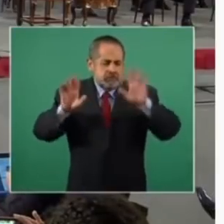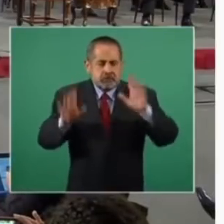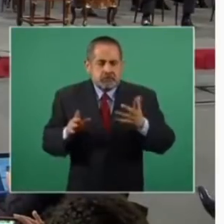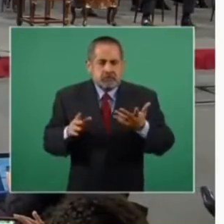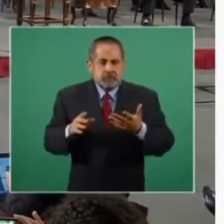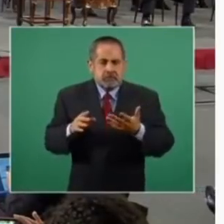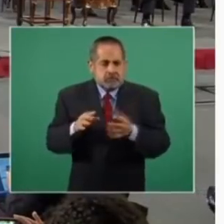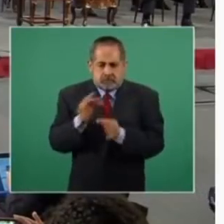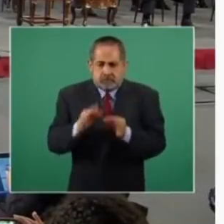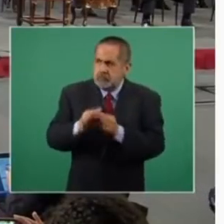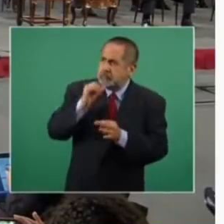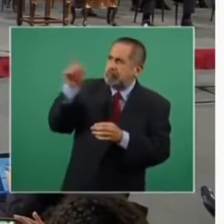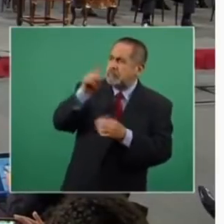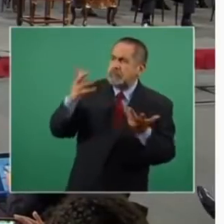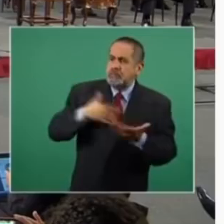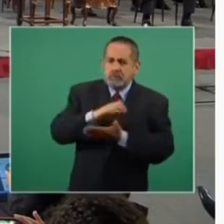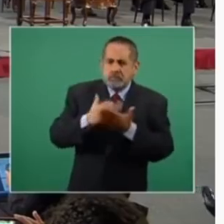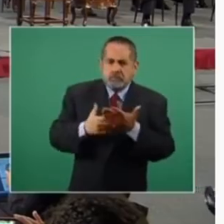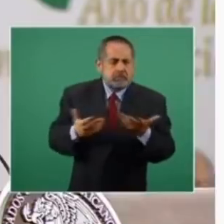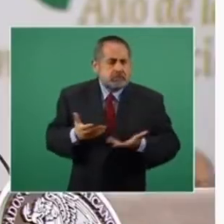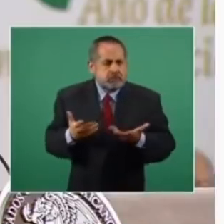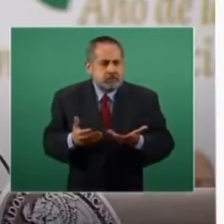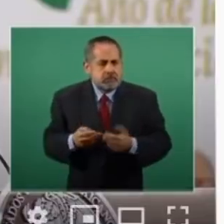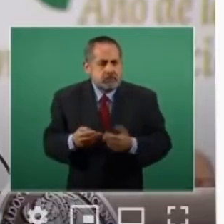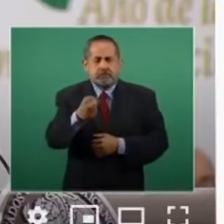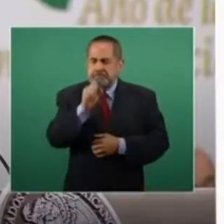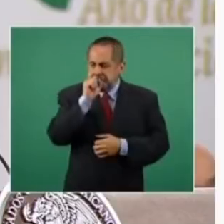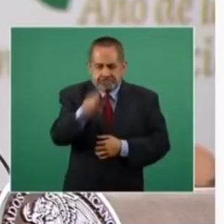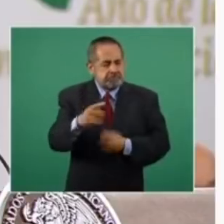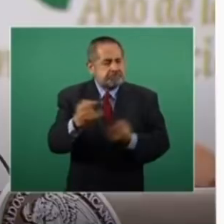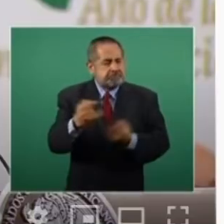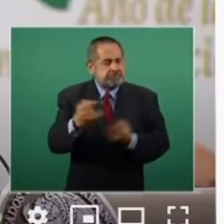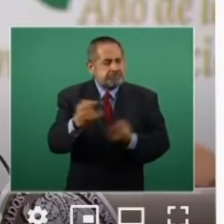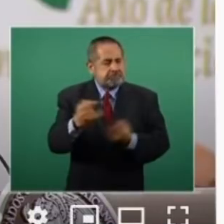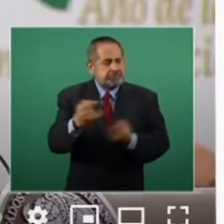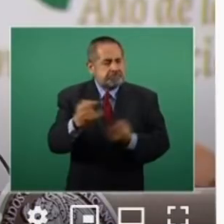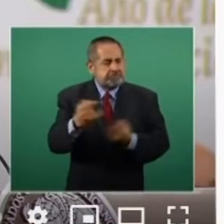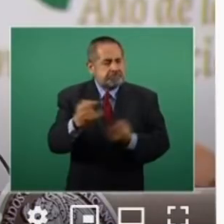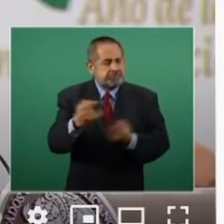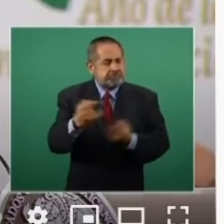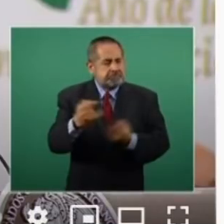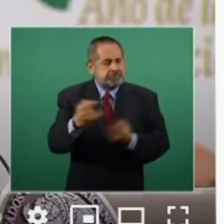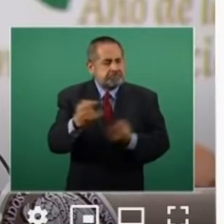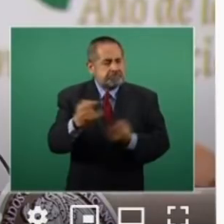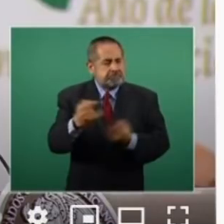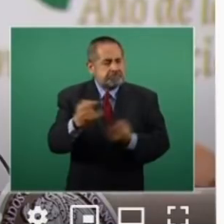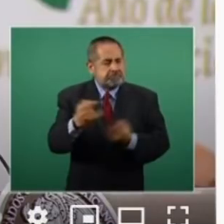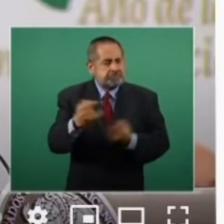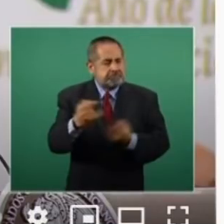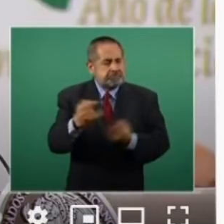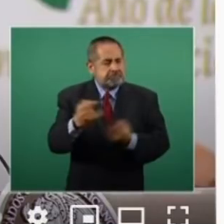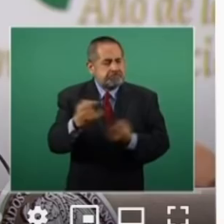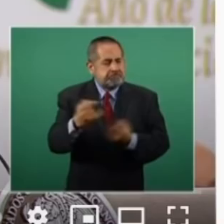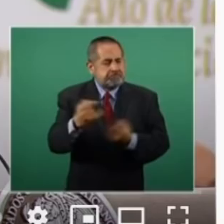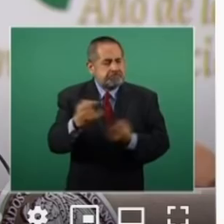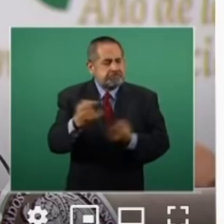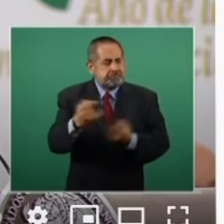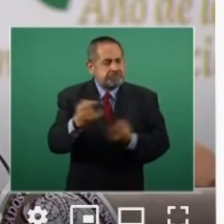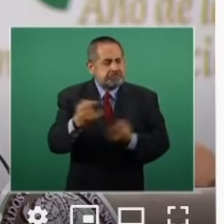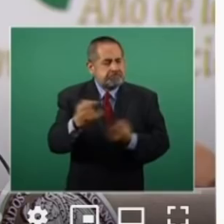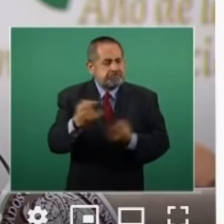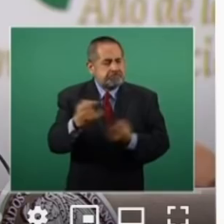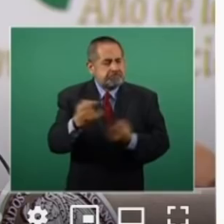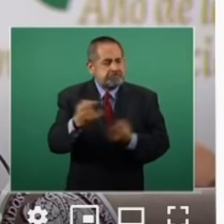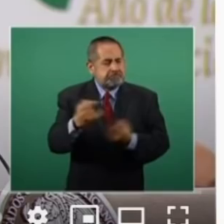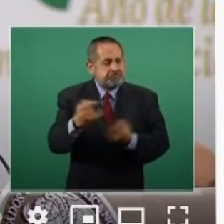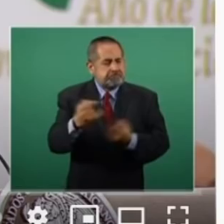pero incumpliendo. No es ni más ni menos lo que le está pasando a Argentina. Pues ahí está, familia, esto fue lo que comentó Alberto Fernández, y como